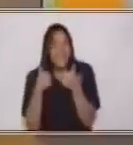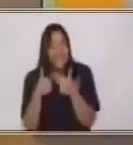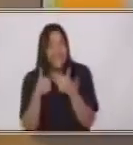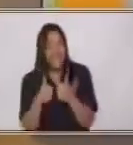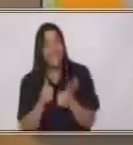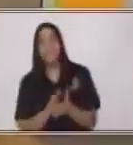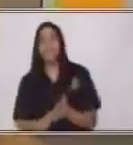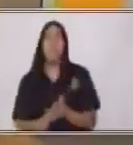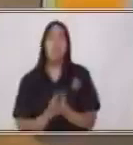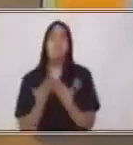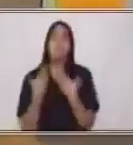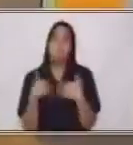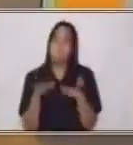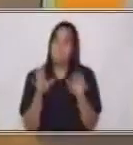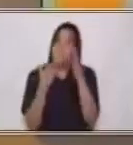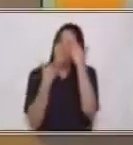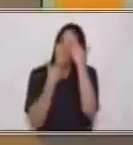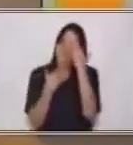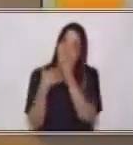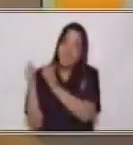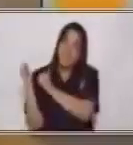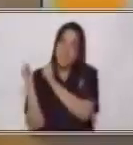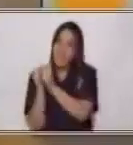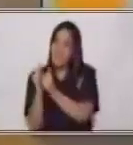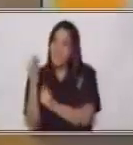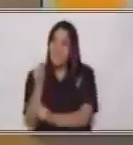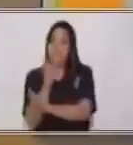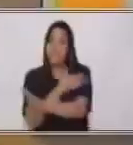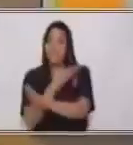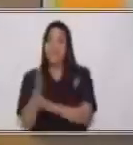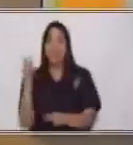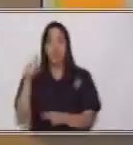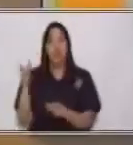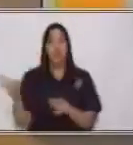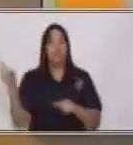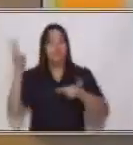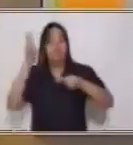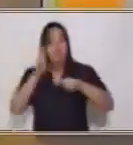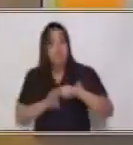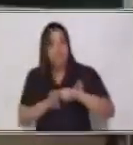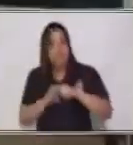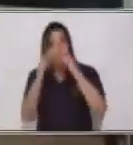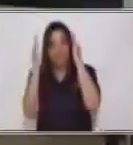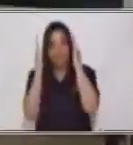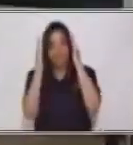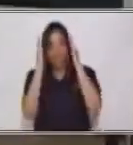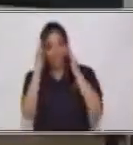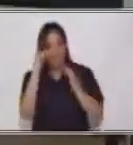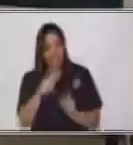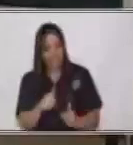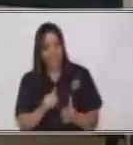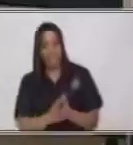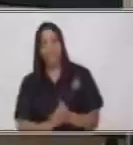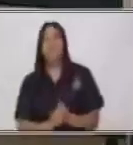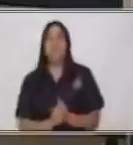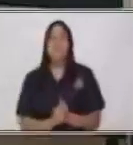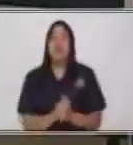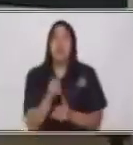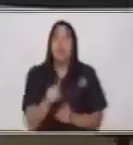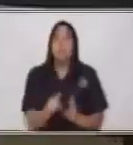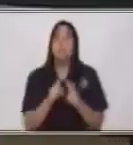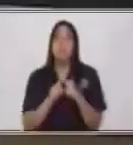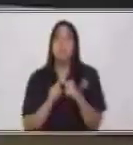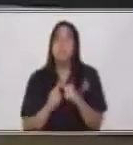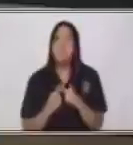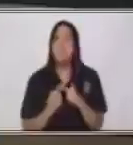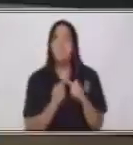Muy bien, ya que gracias por acompañarme, quiero que te sientes y que me pongas atención a la clase de hoy. Vamos a